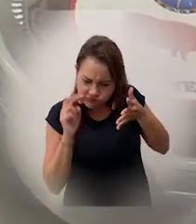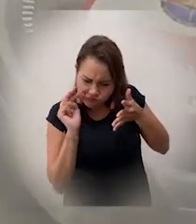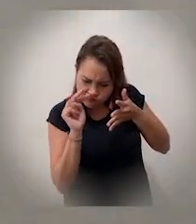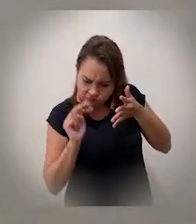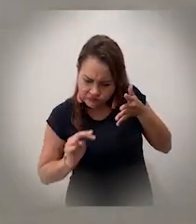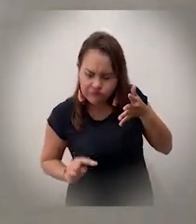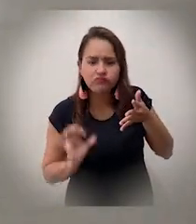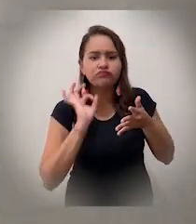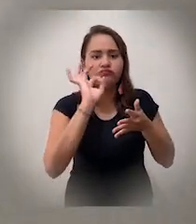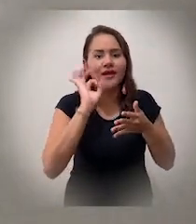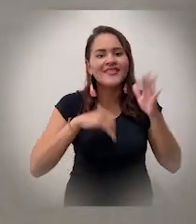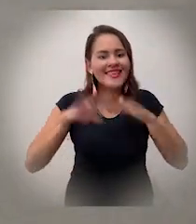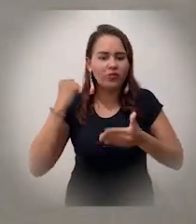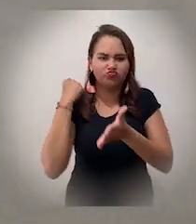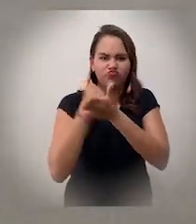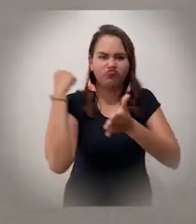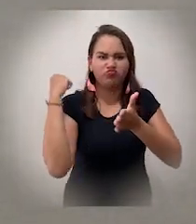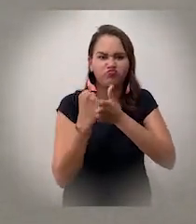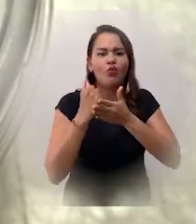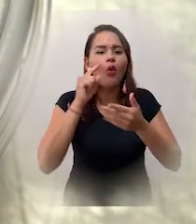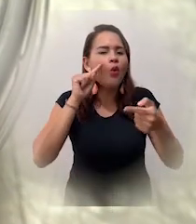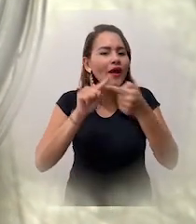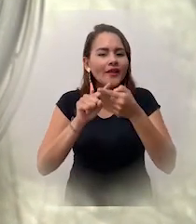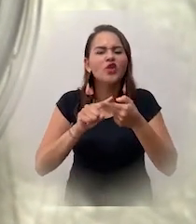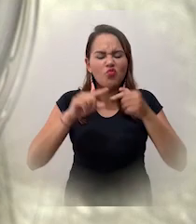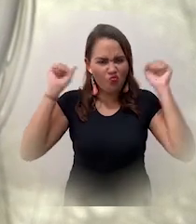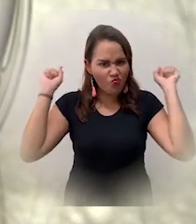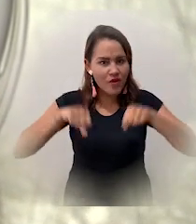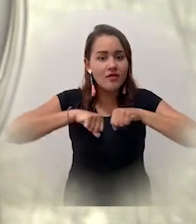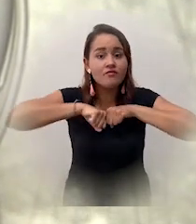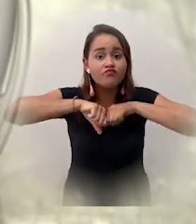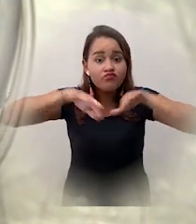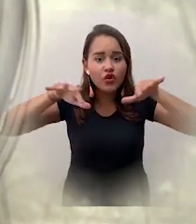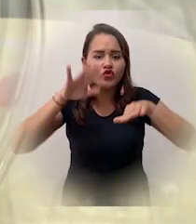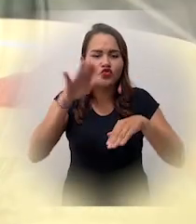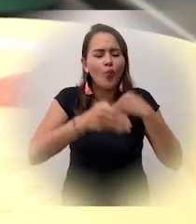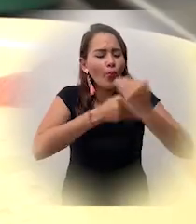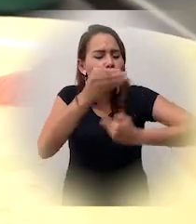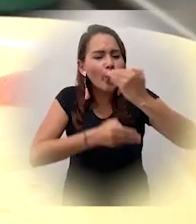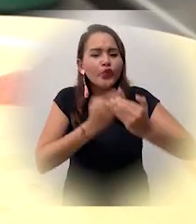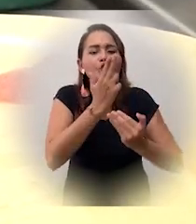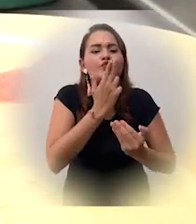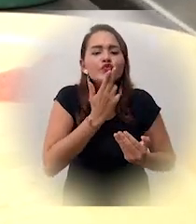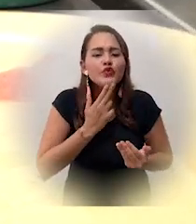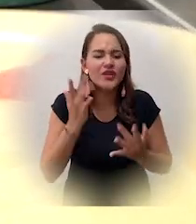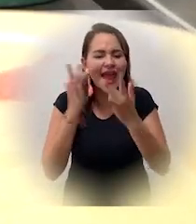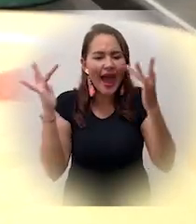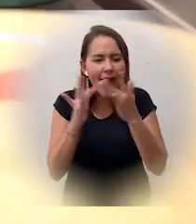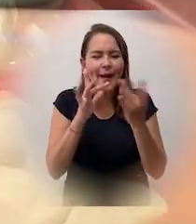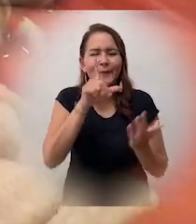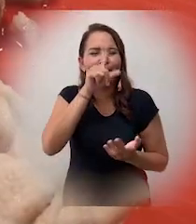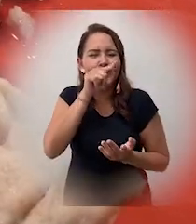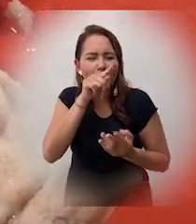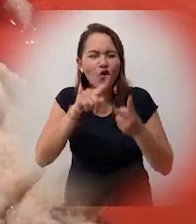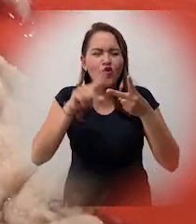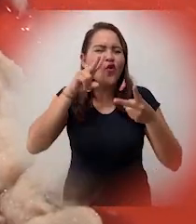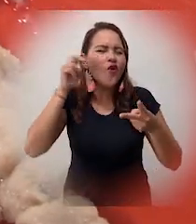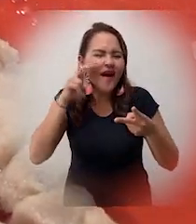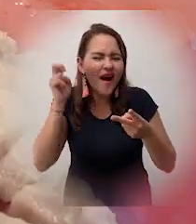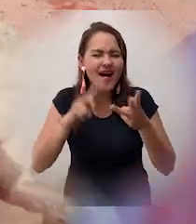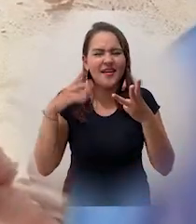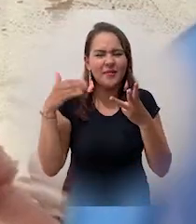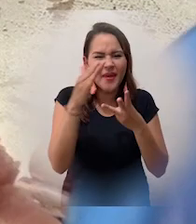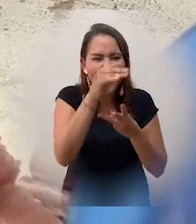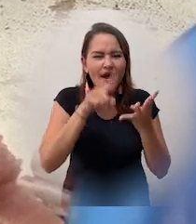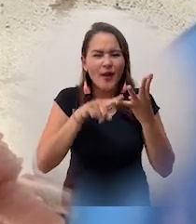la segunda patente de invención con la creación titulada Proceso para obtener caramelos con base proteica de carne de pescado,